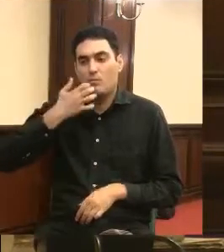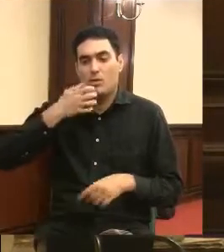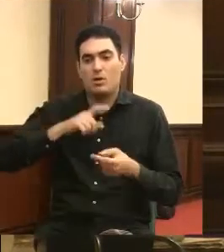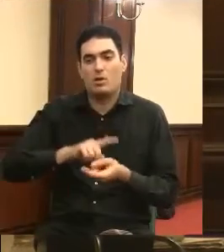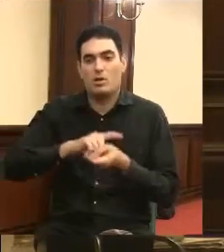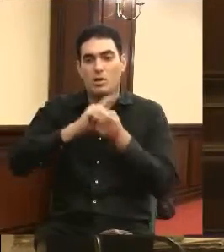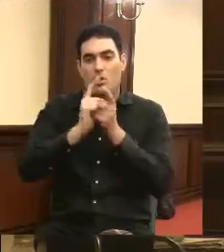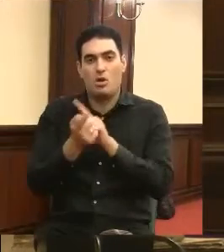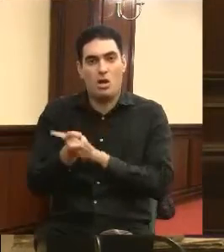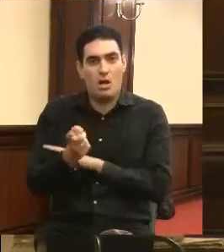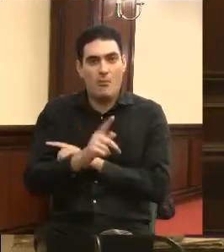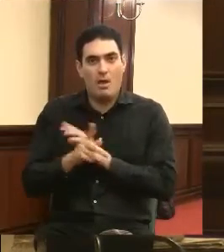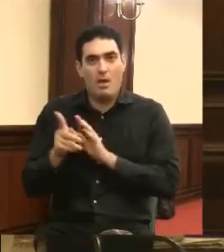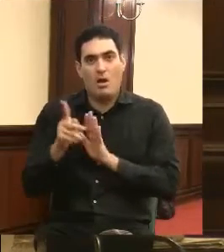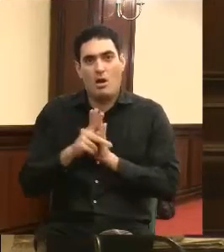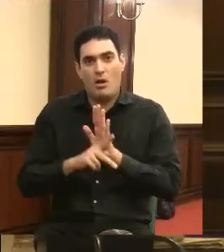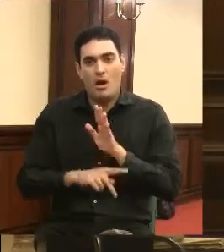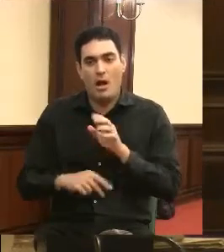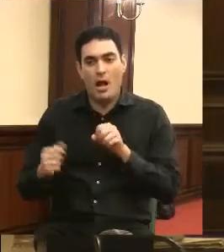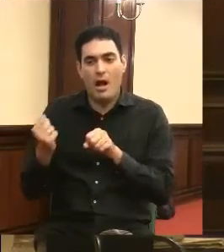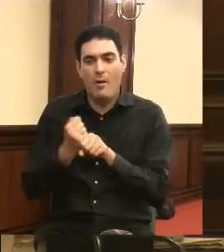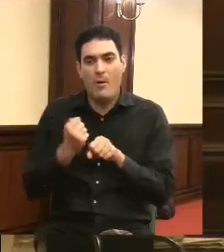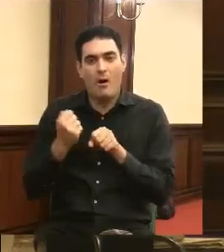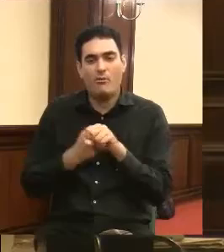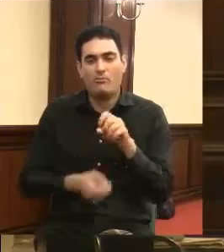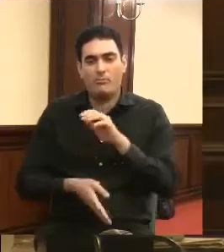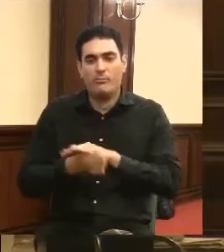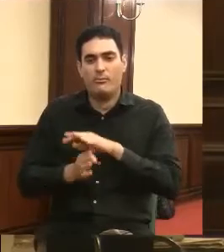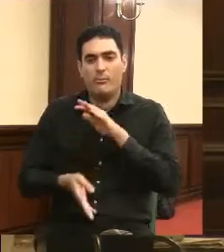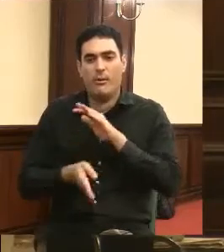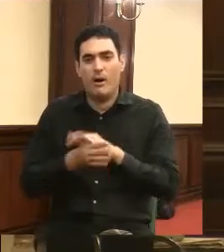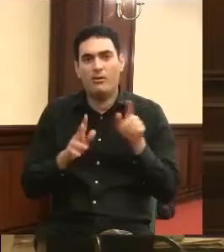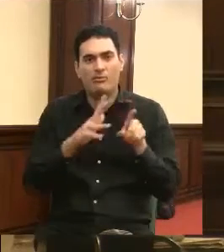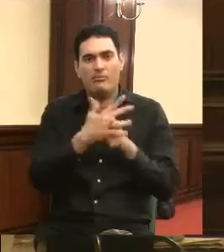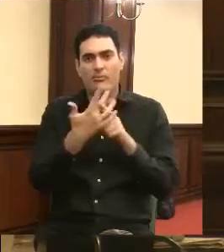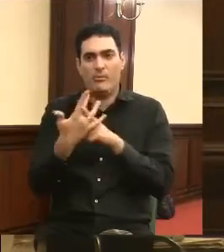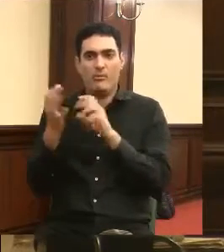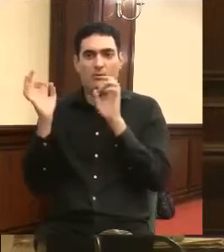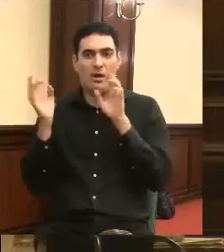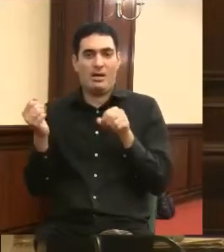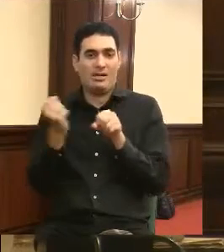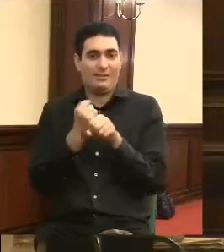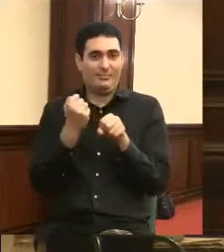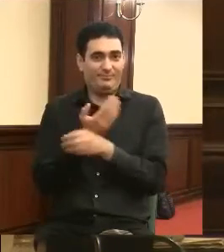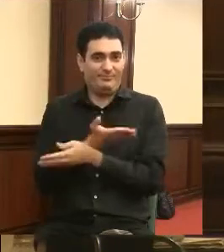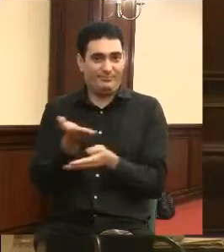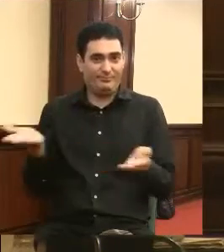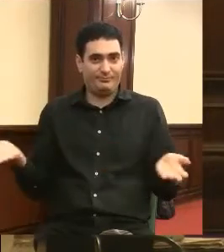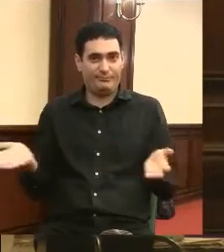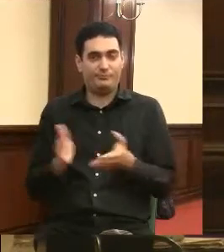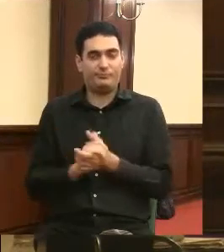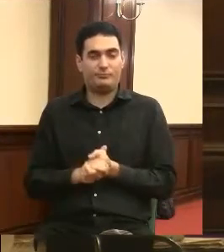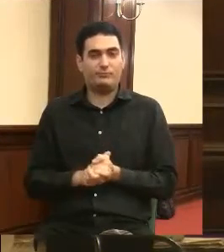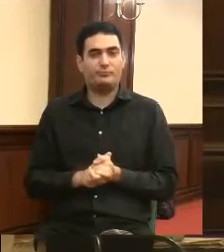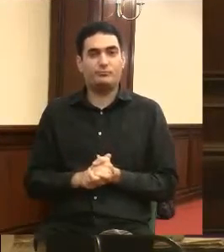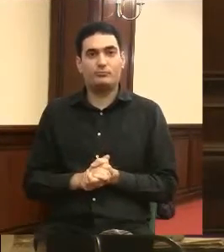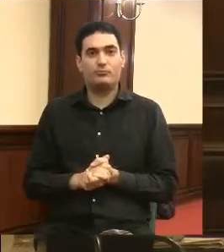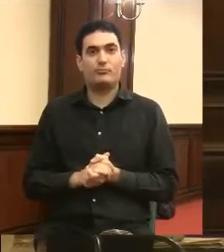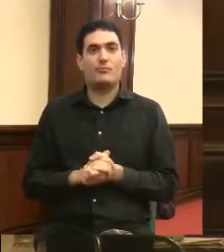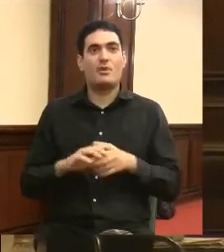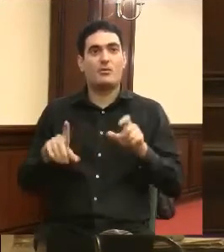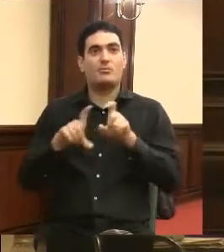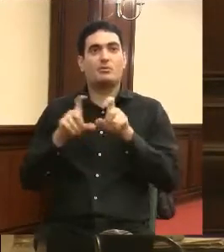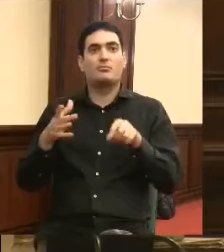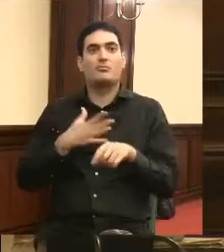no se cambie la normativa laboral, seguirá habiendo casos como el de estos trabajadores, seguirá